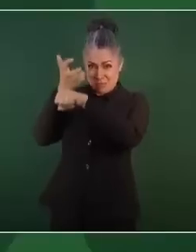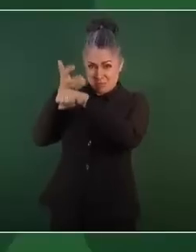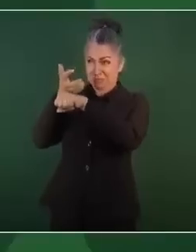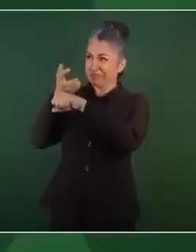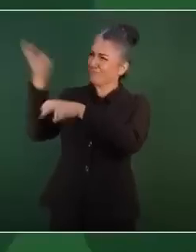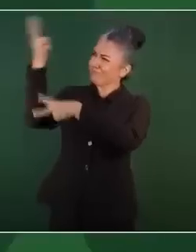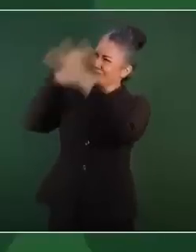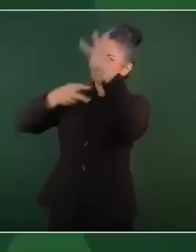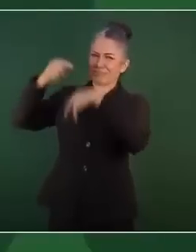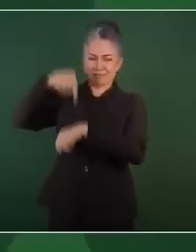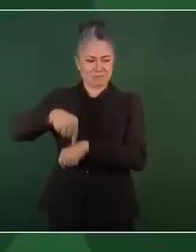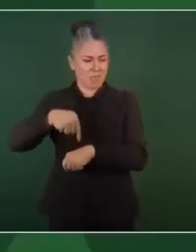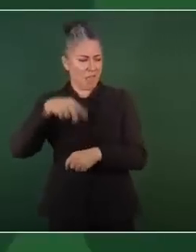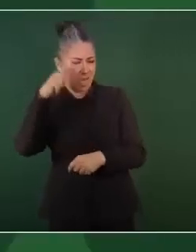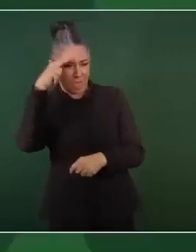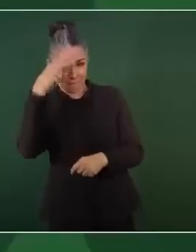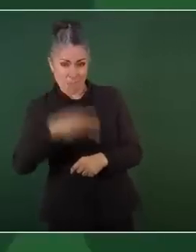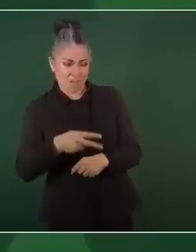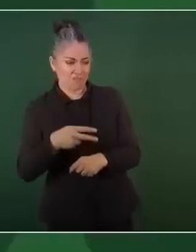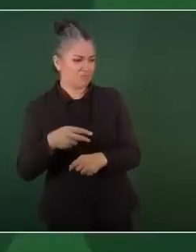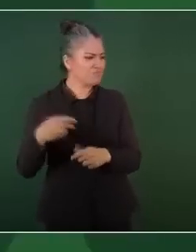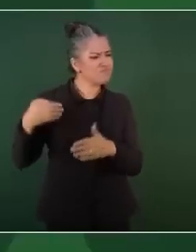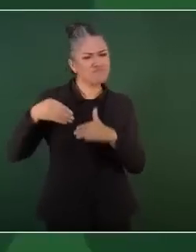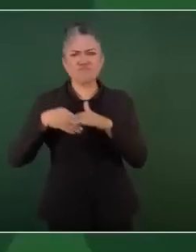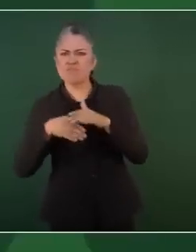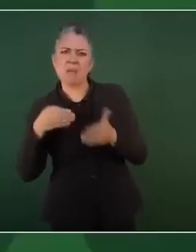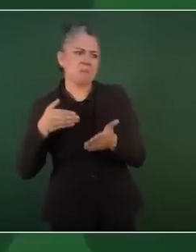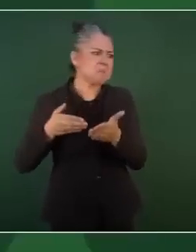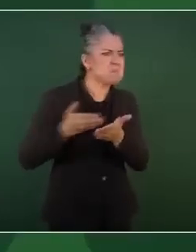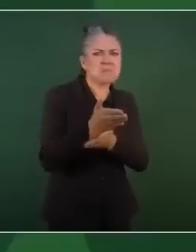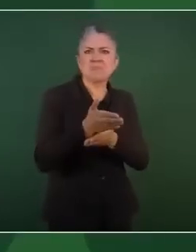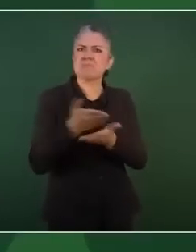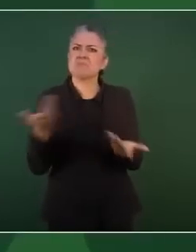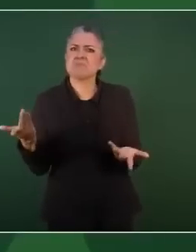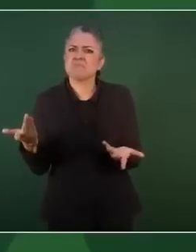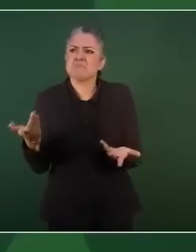como quería,